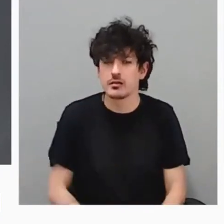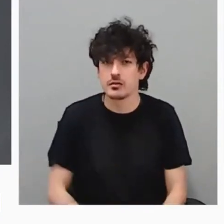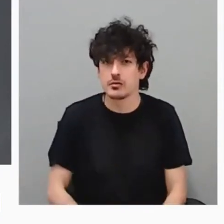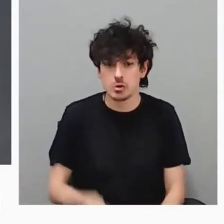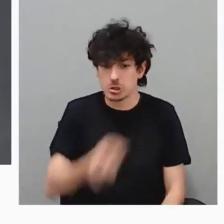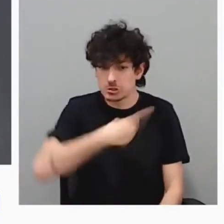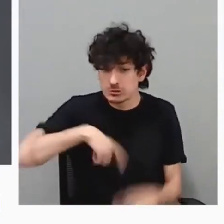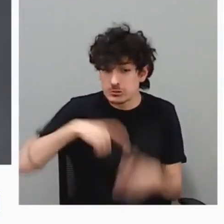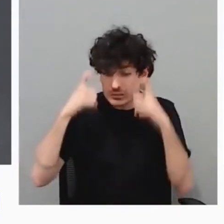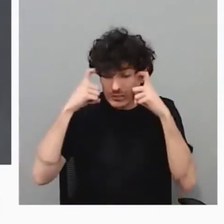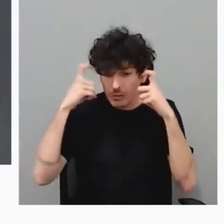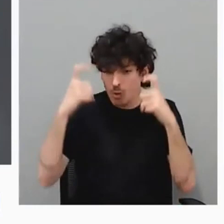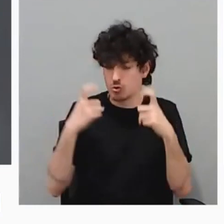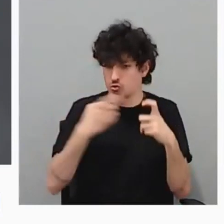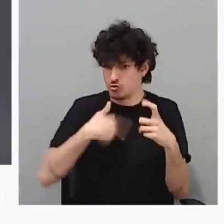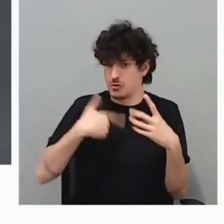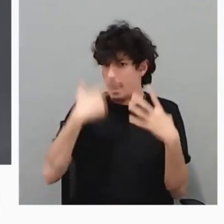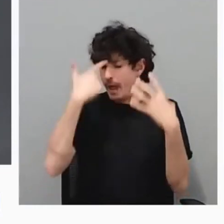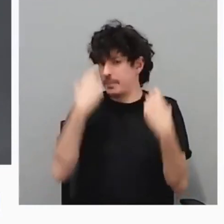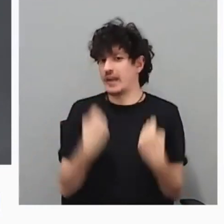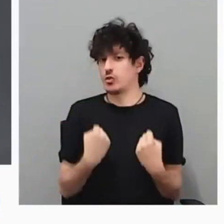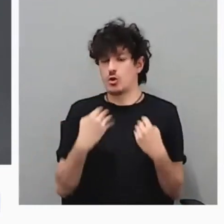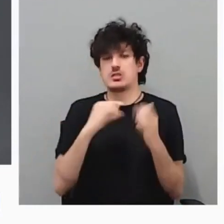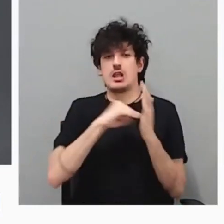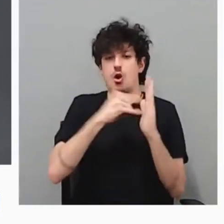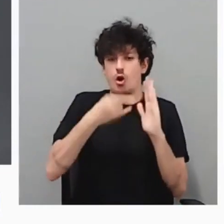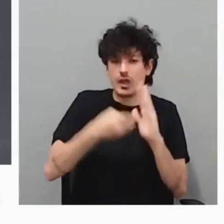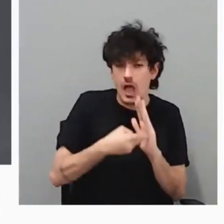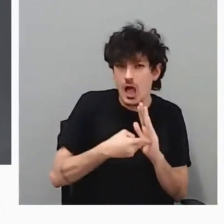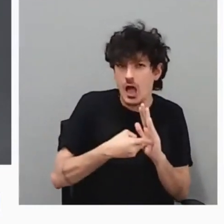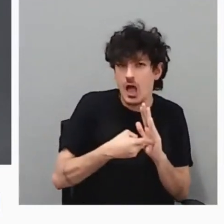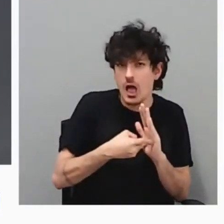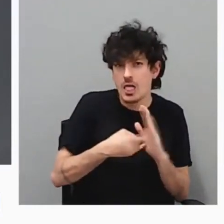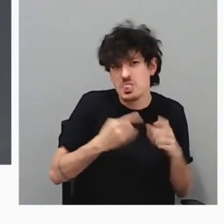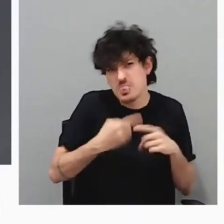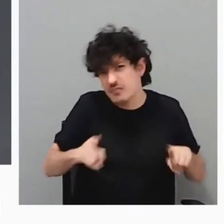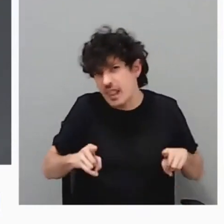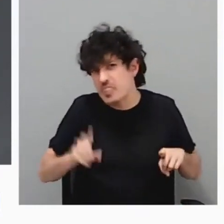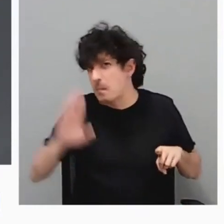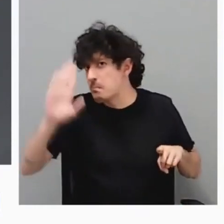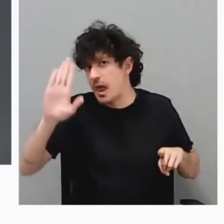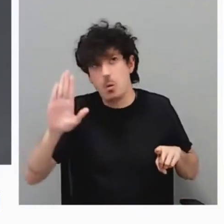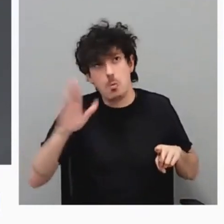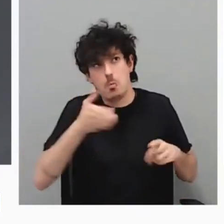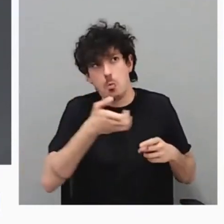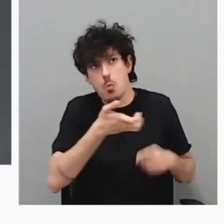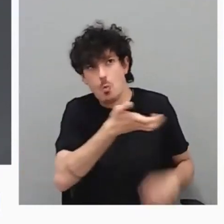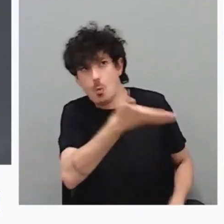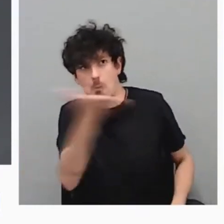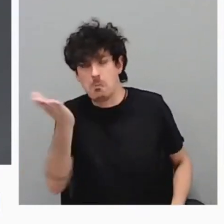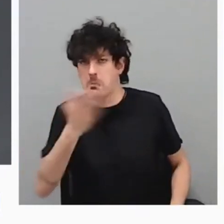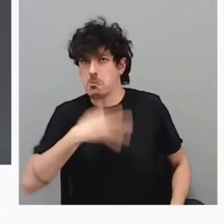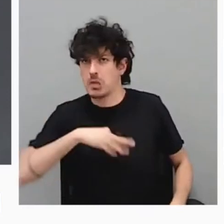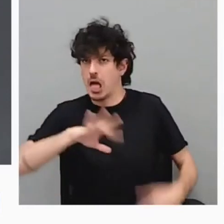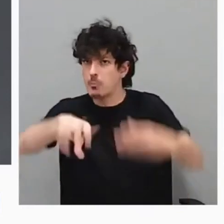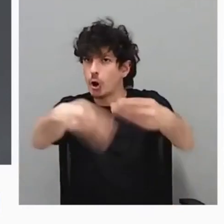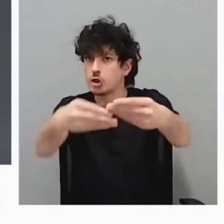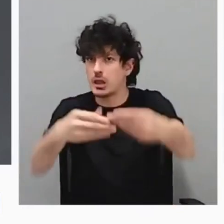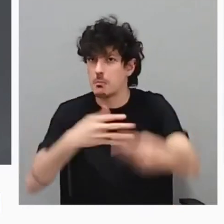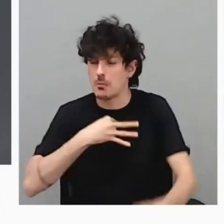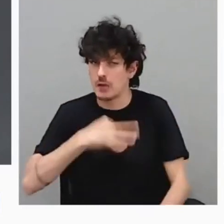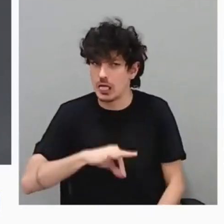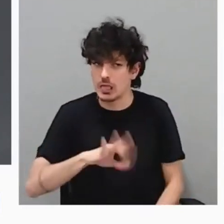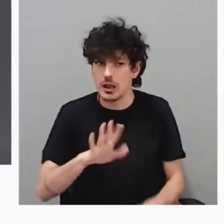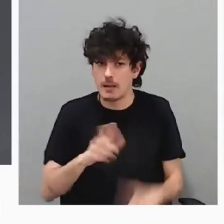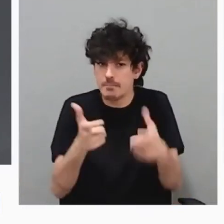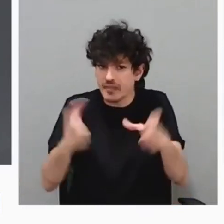somos especialistas, tecnología diferente, pero cualquiera puede aportar en la parte educativa y yo creo